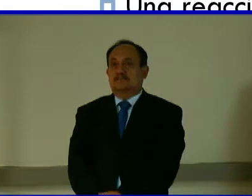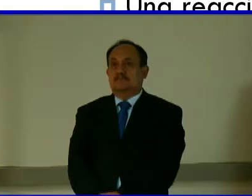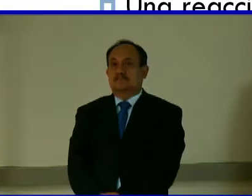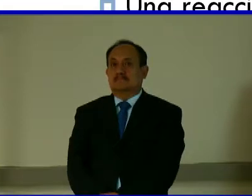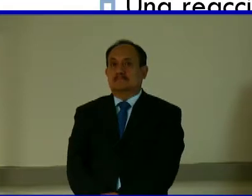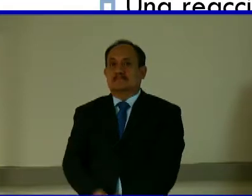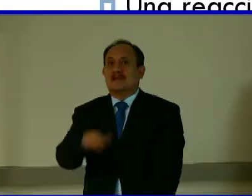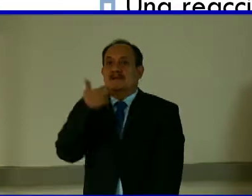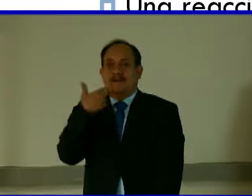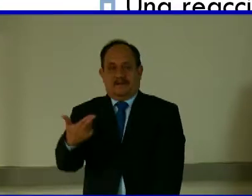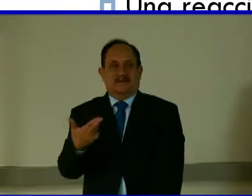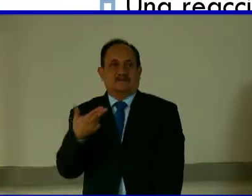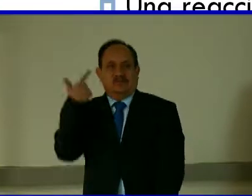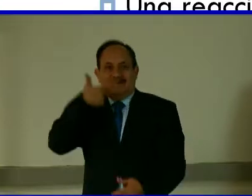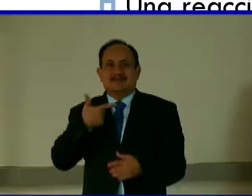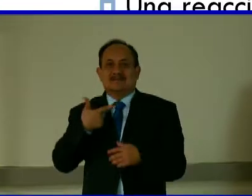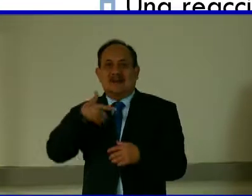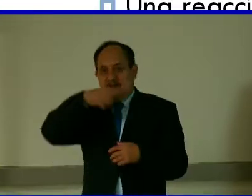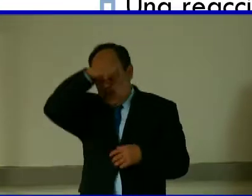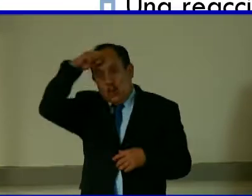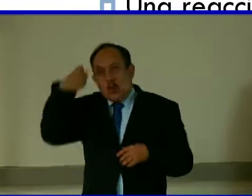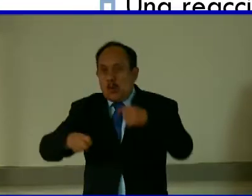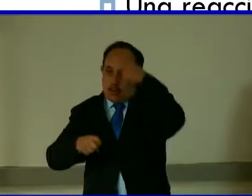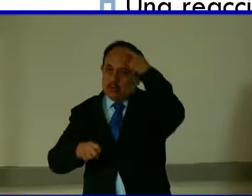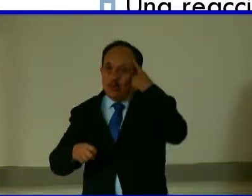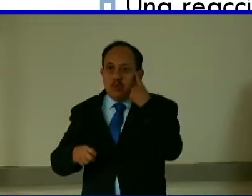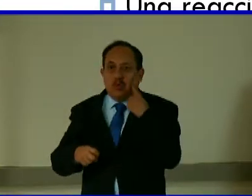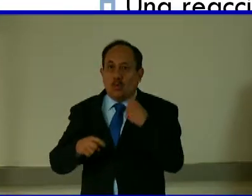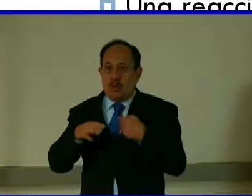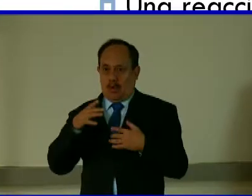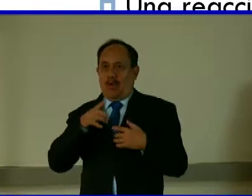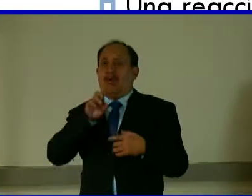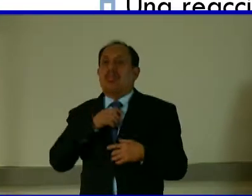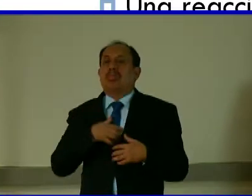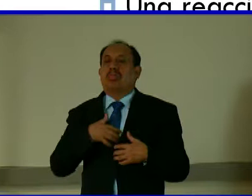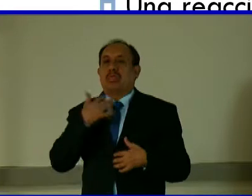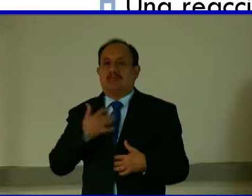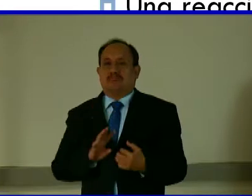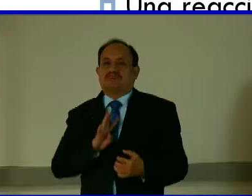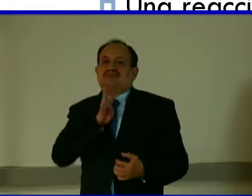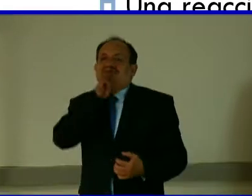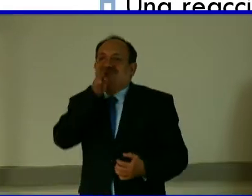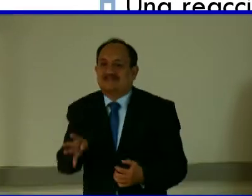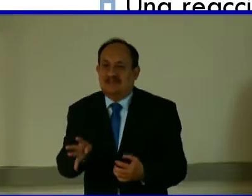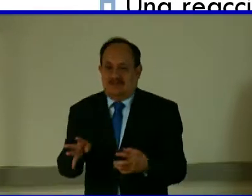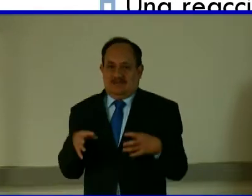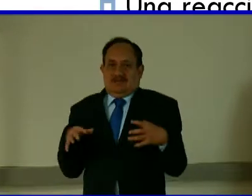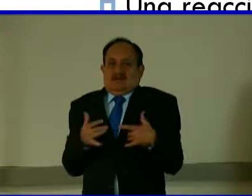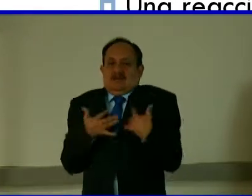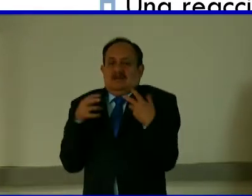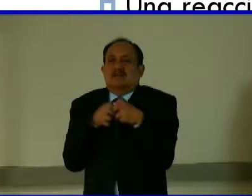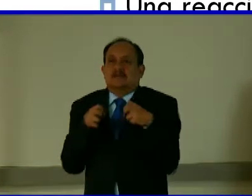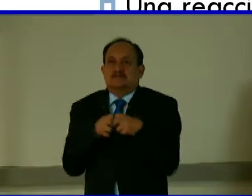Respuestas fisiológicas, sudoración, náusea, temblores, se ponen excitados.